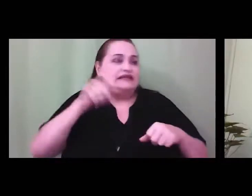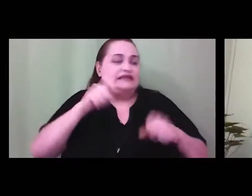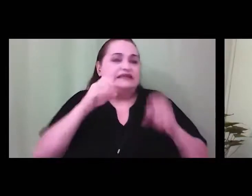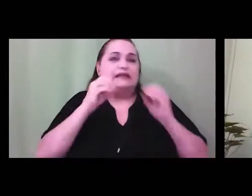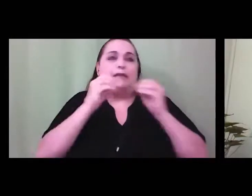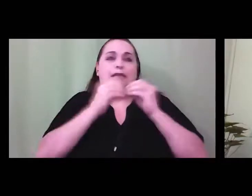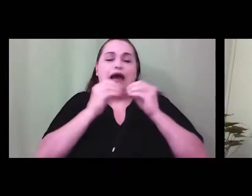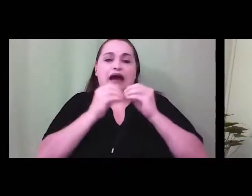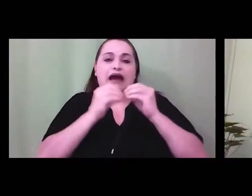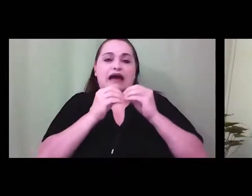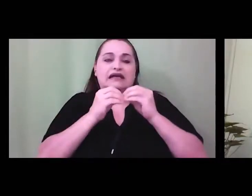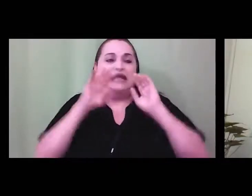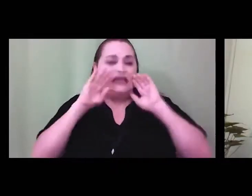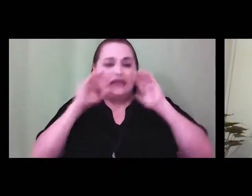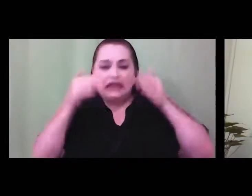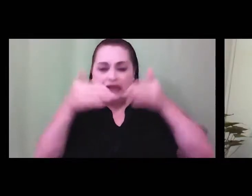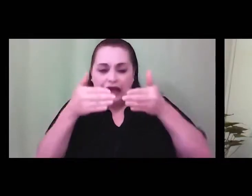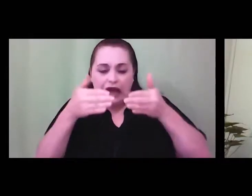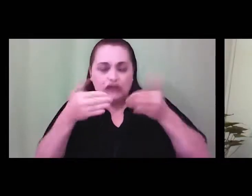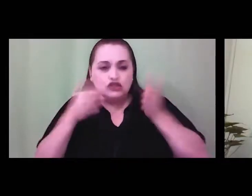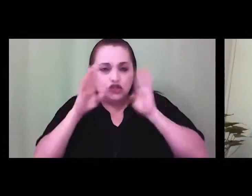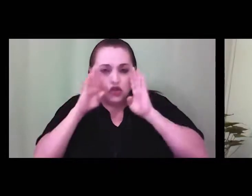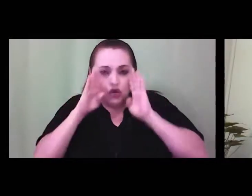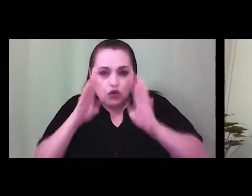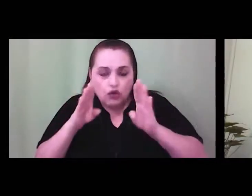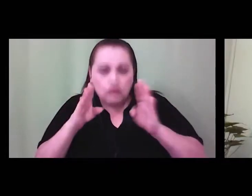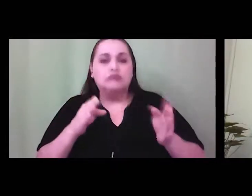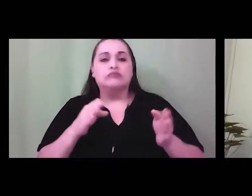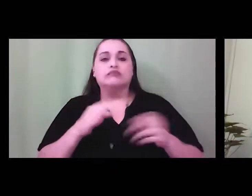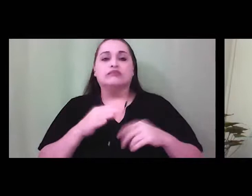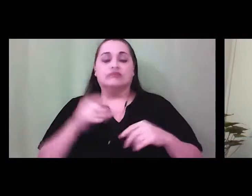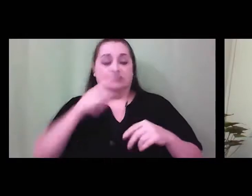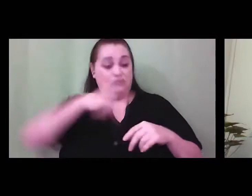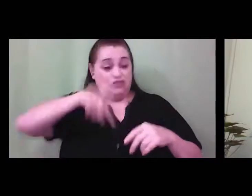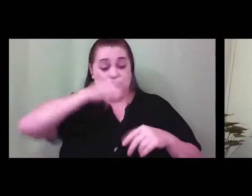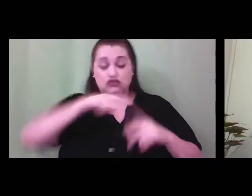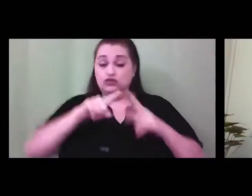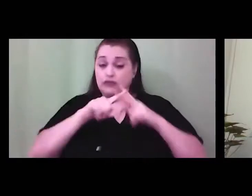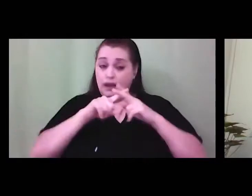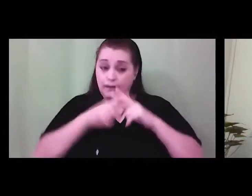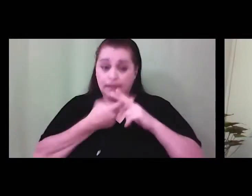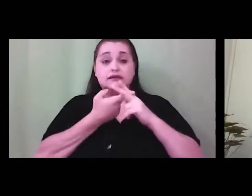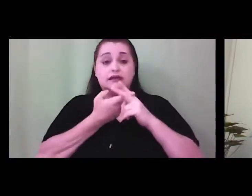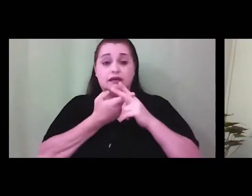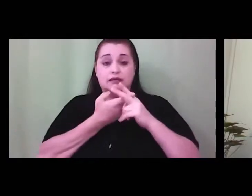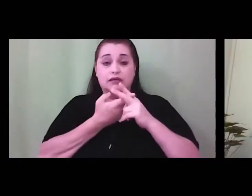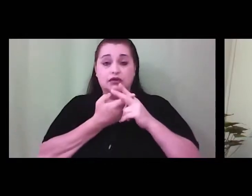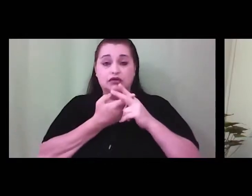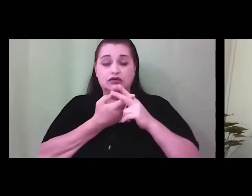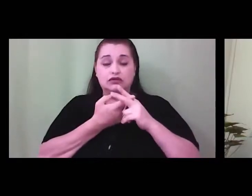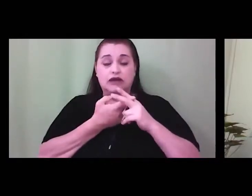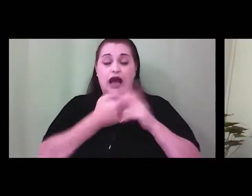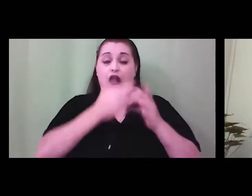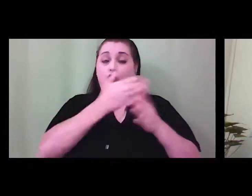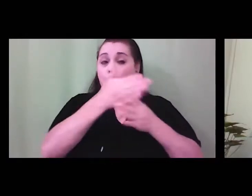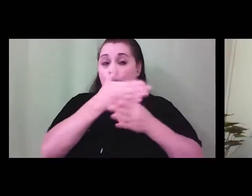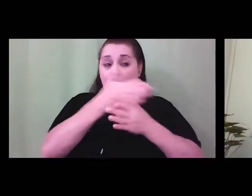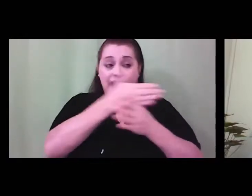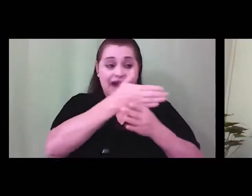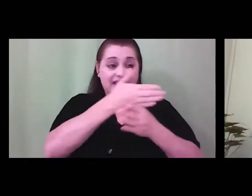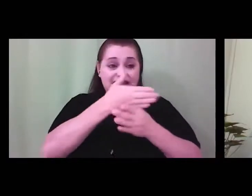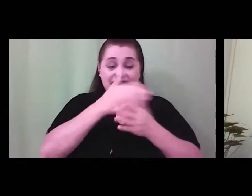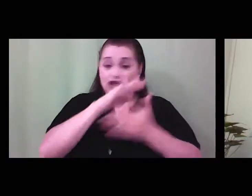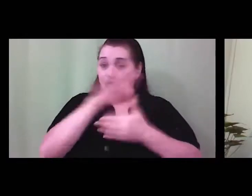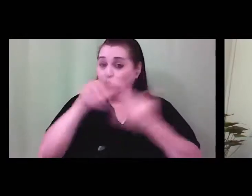más dedicación. Y cuando nosotros empezamos a compartir con todas